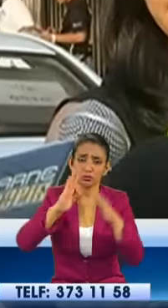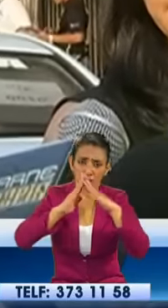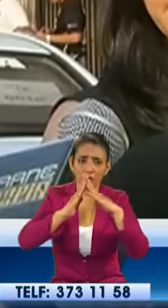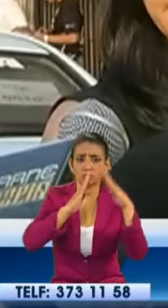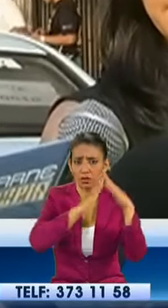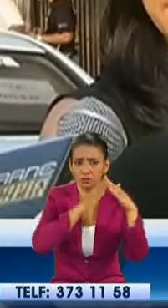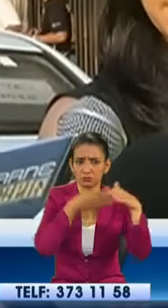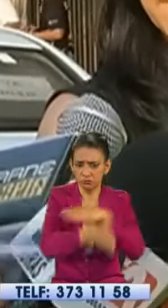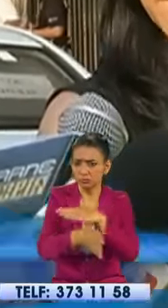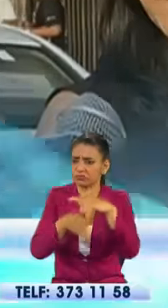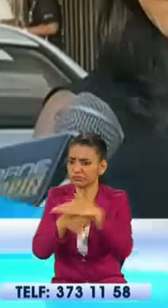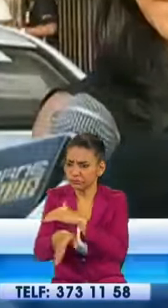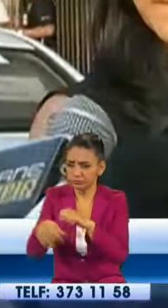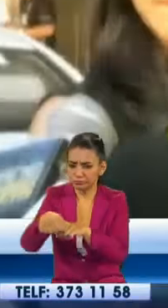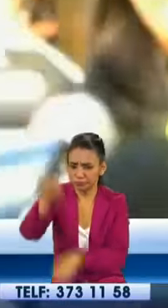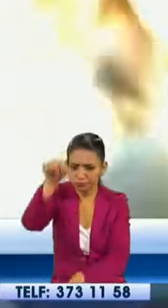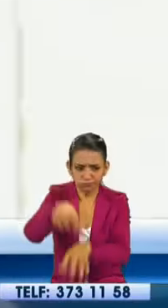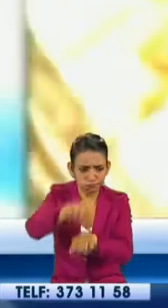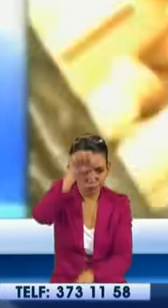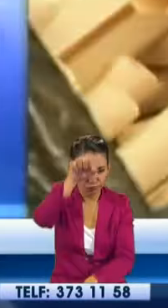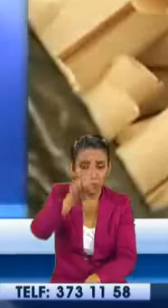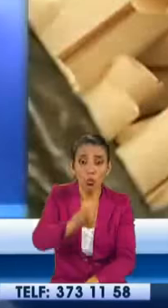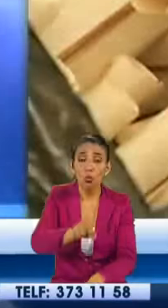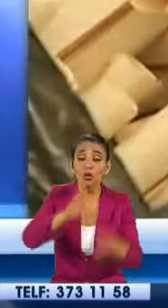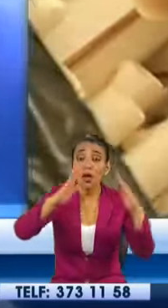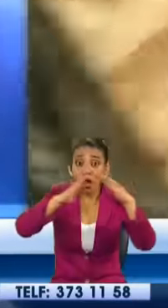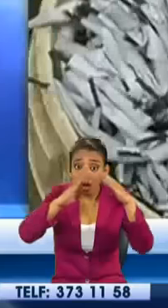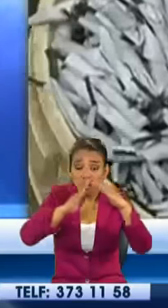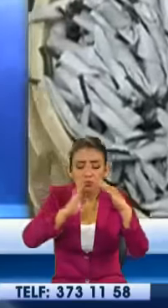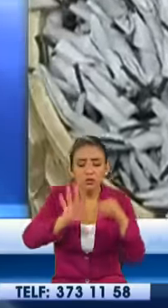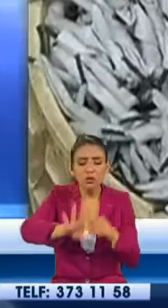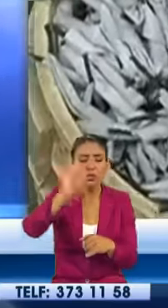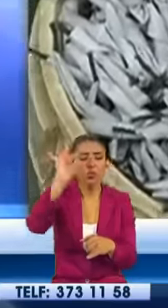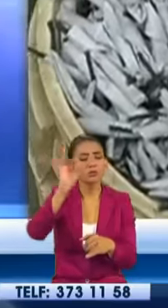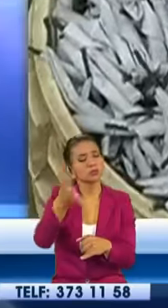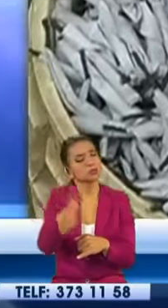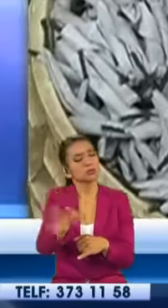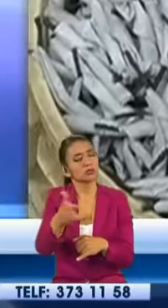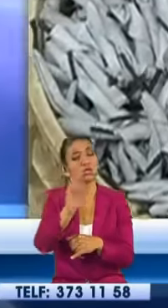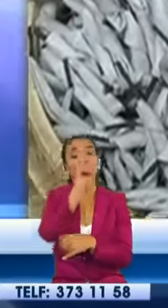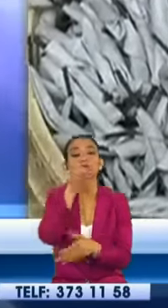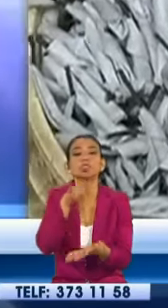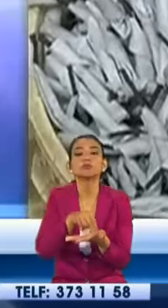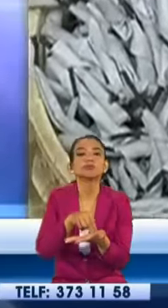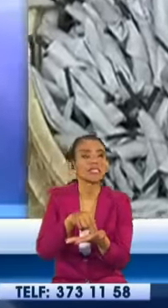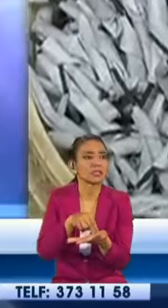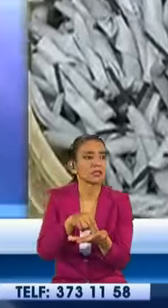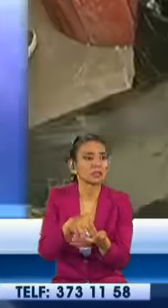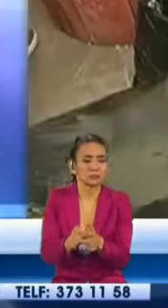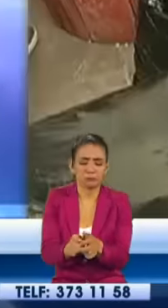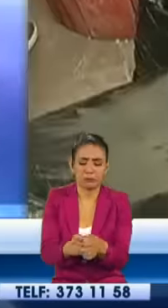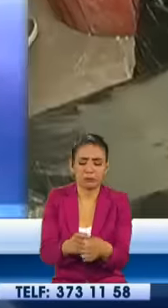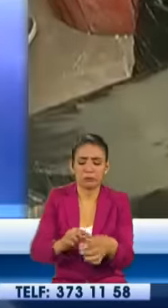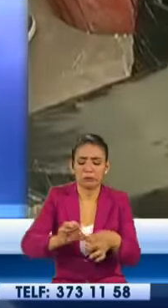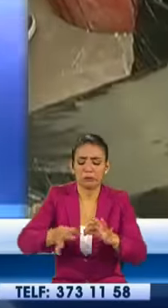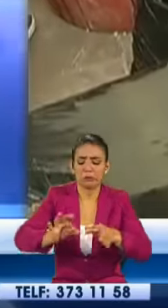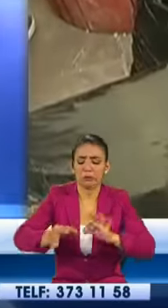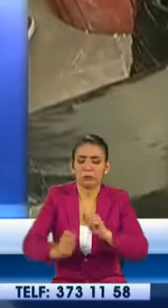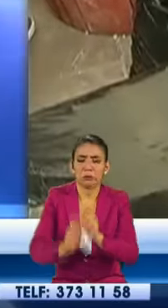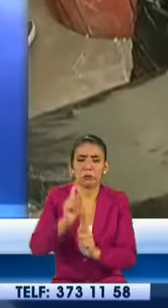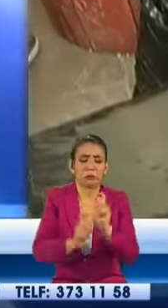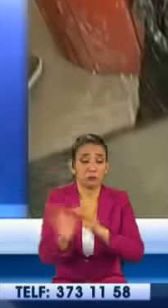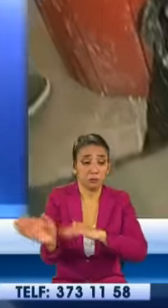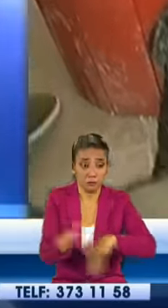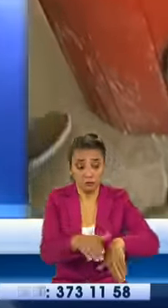suburbio, donde en uno de los domicilios encontramos aproximadamente 2.000 camaretas ya elaboradas, y en el